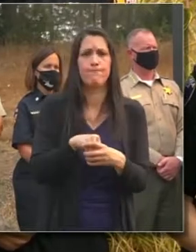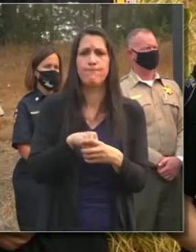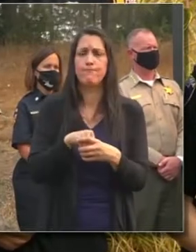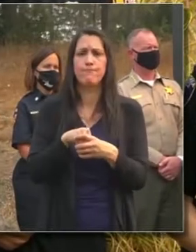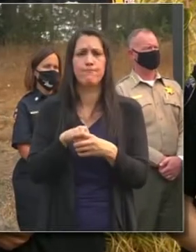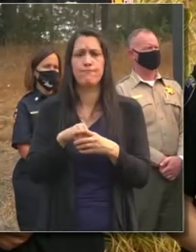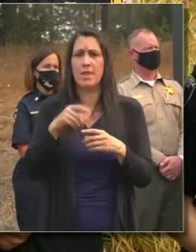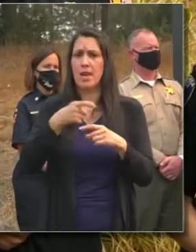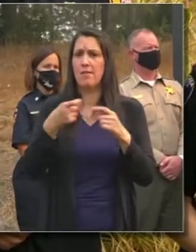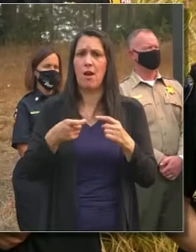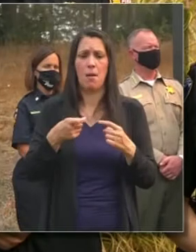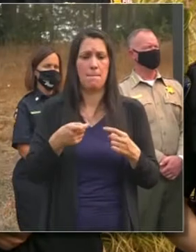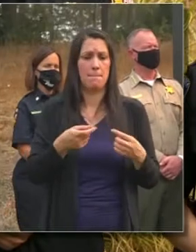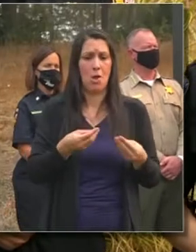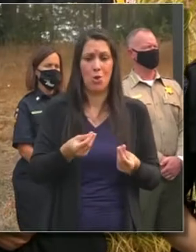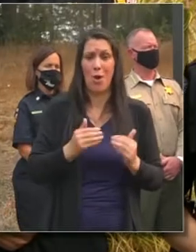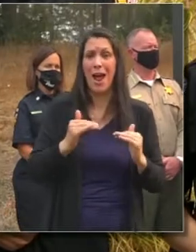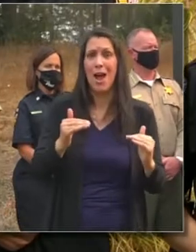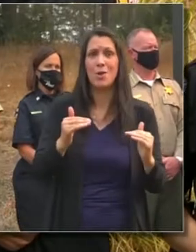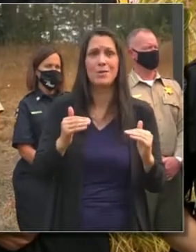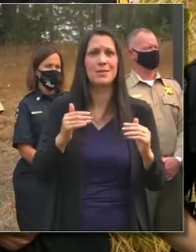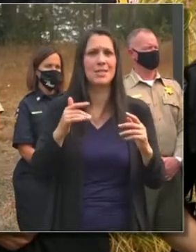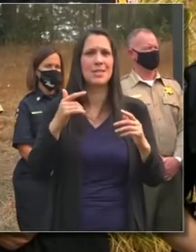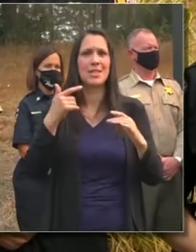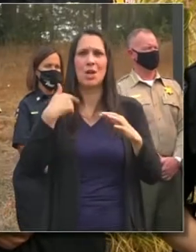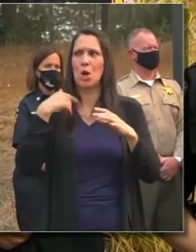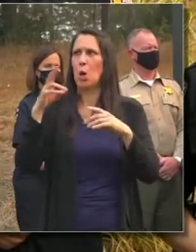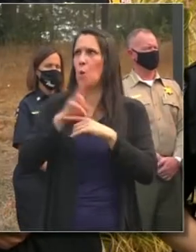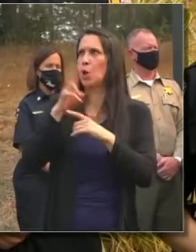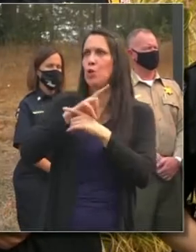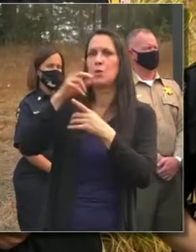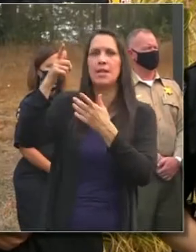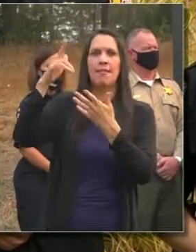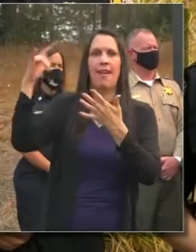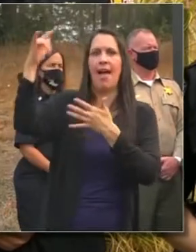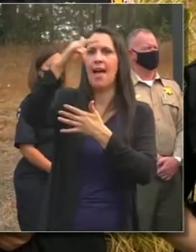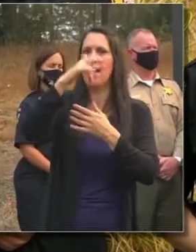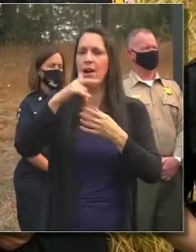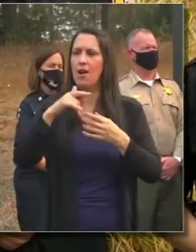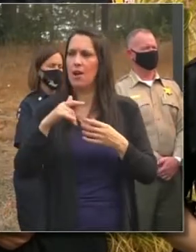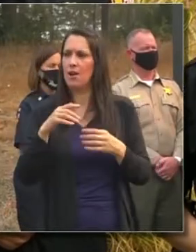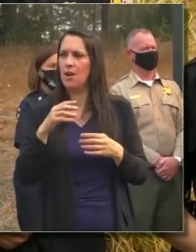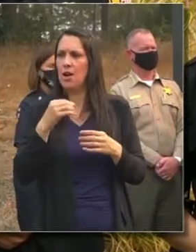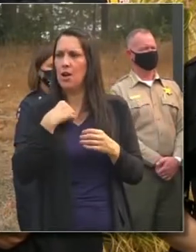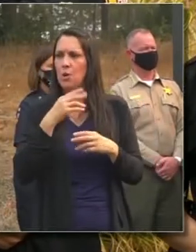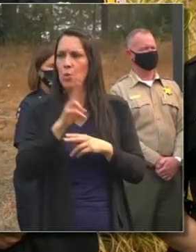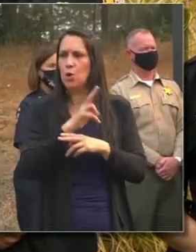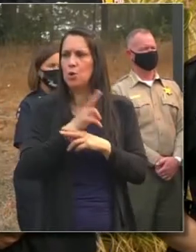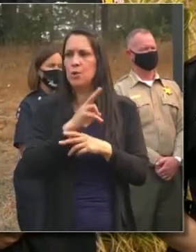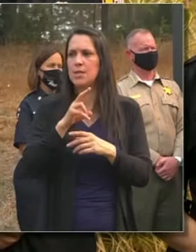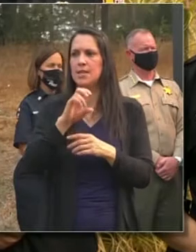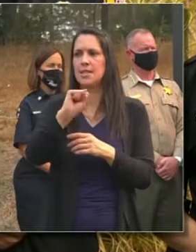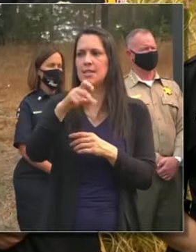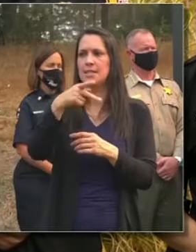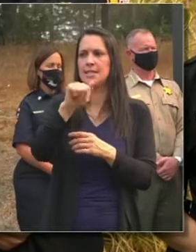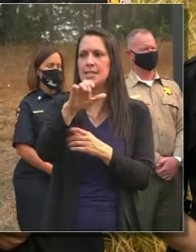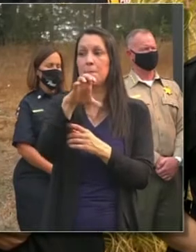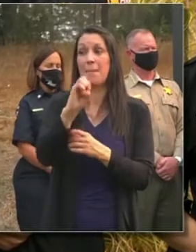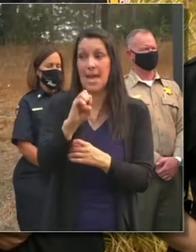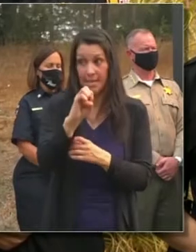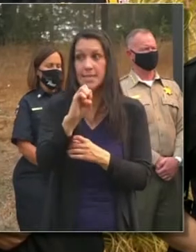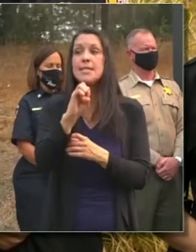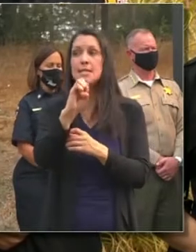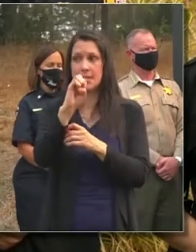pues desde el terreno hasta el aire e incluso recursos desde el espacio que son